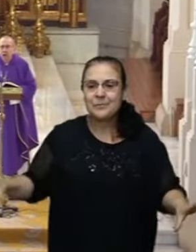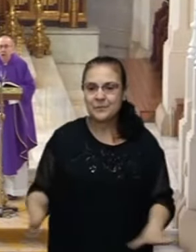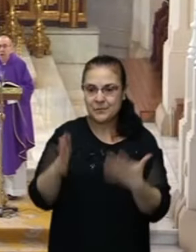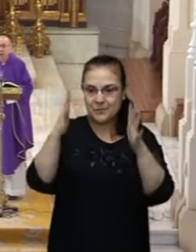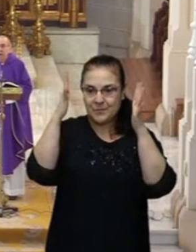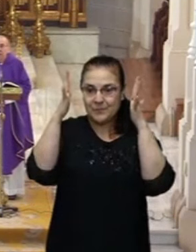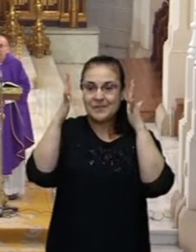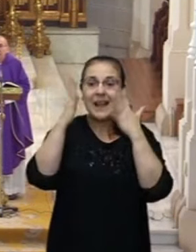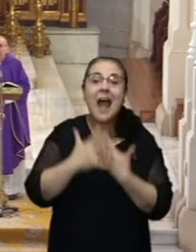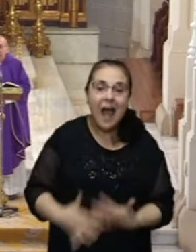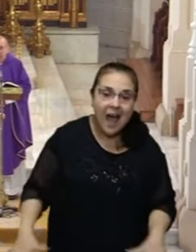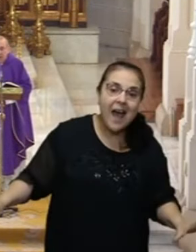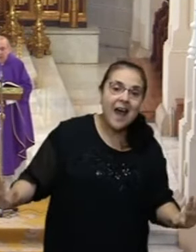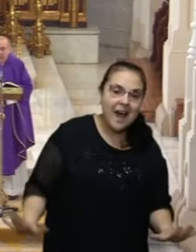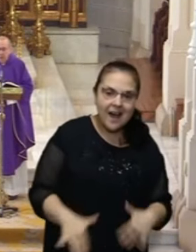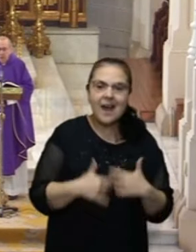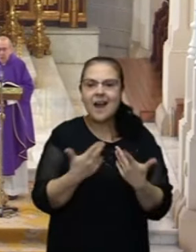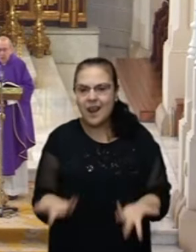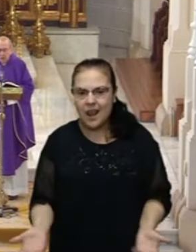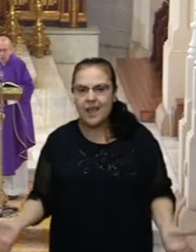Aleluya,